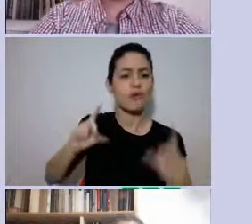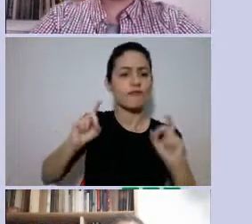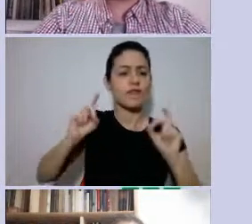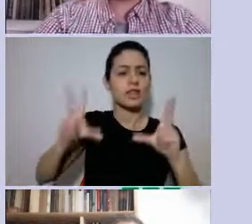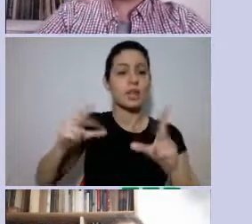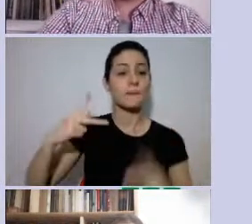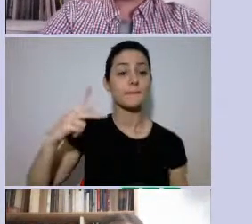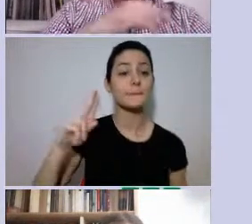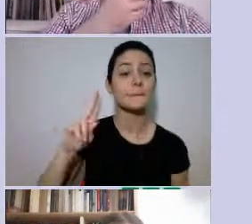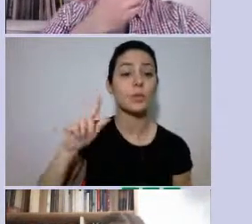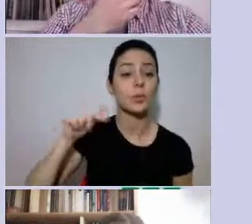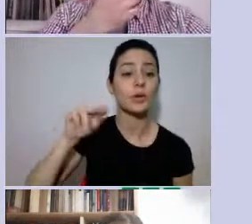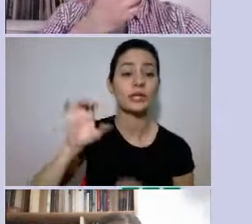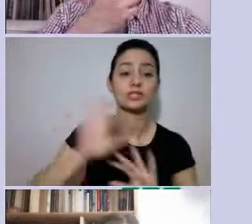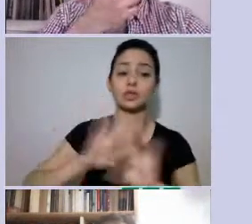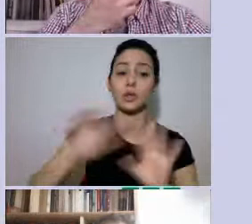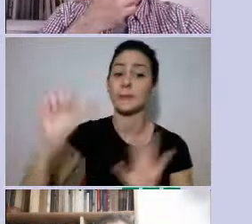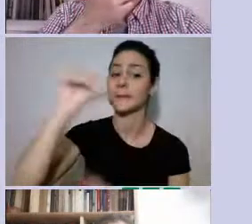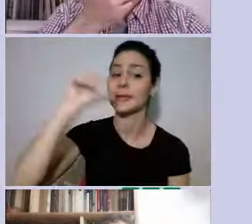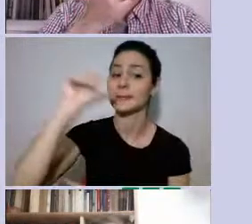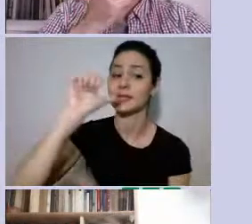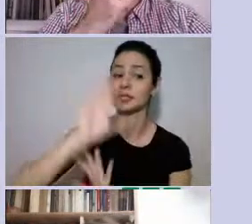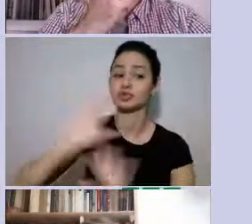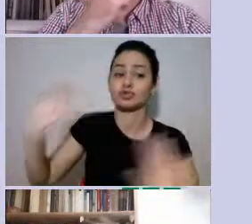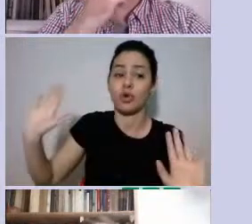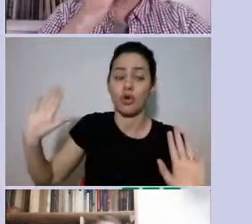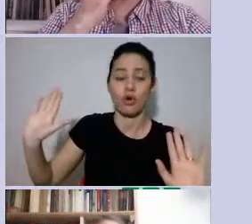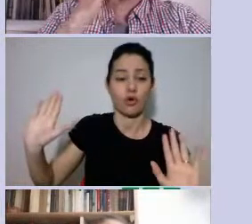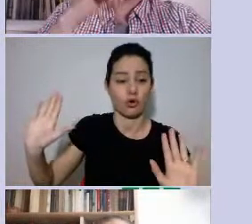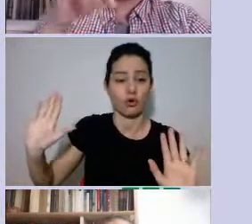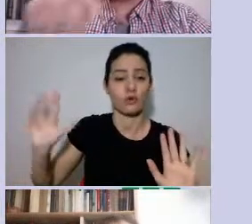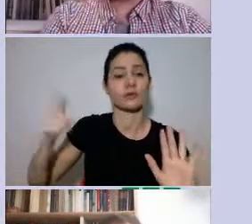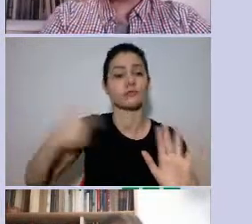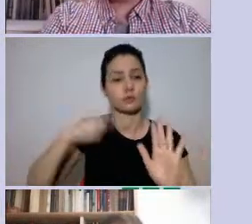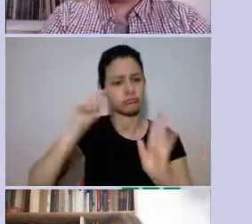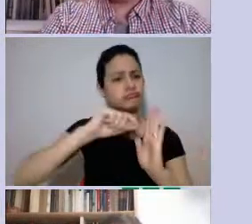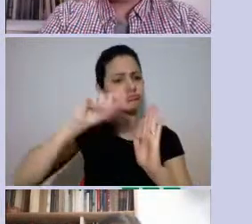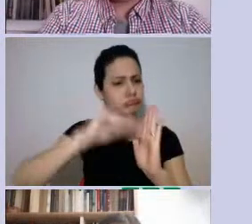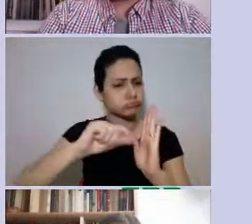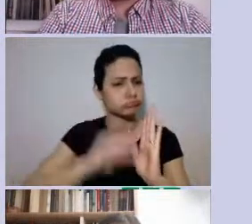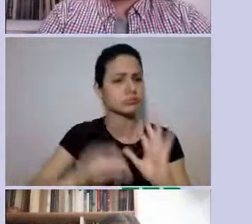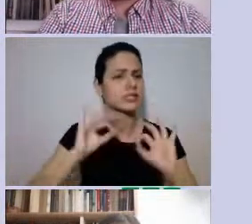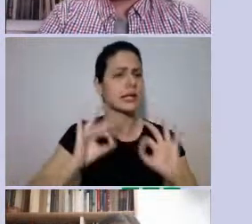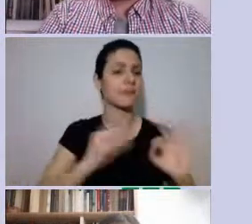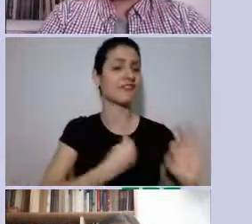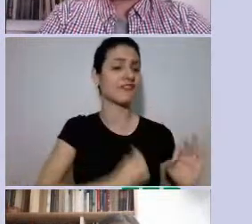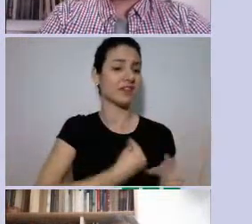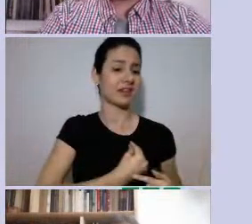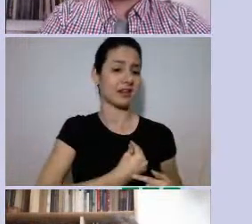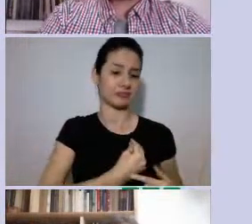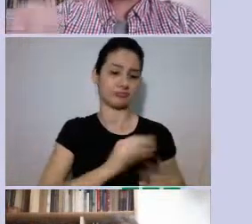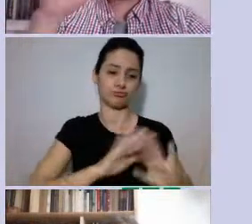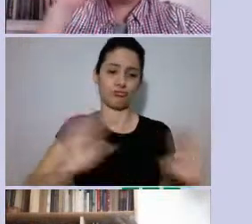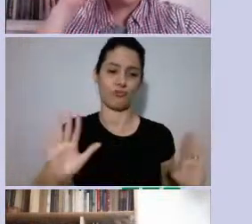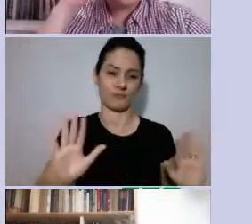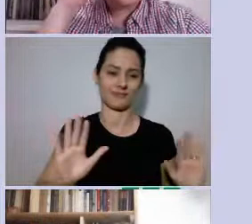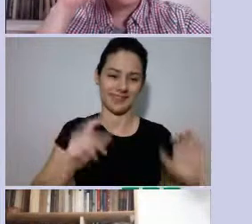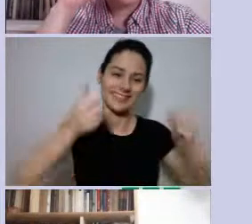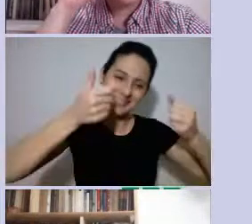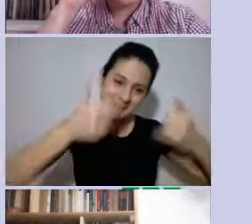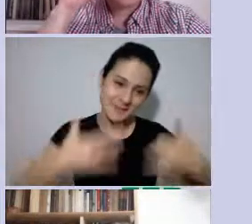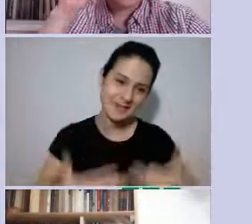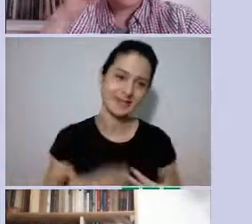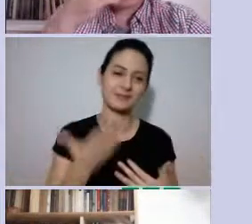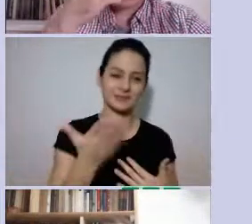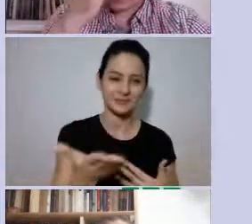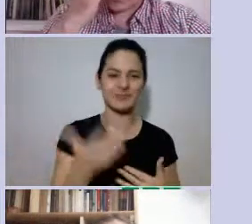pulque en los horarios prescriptos, de la manera prescripta y para la subsistencia. Hay un montón